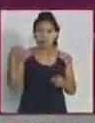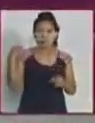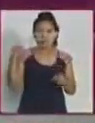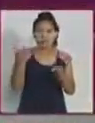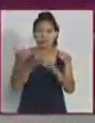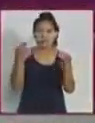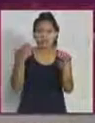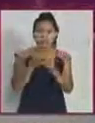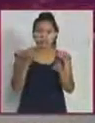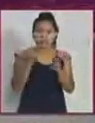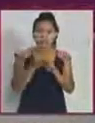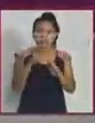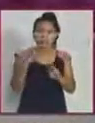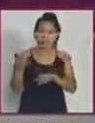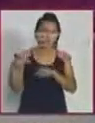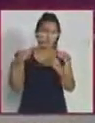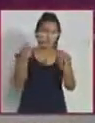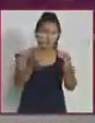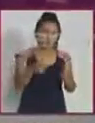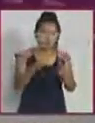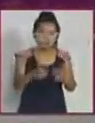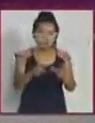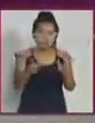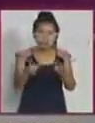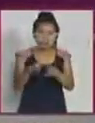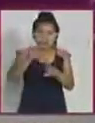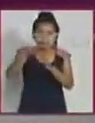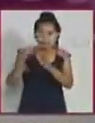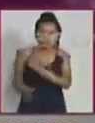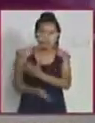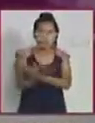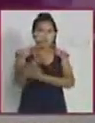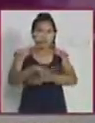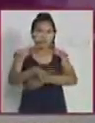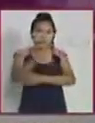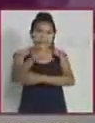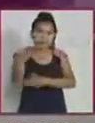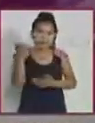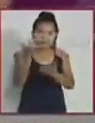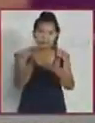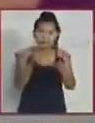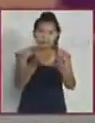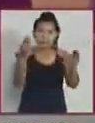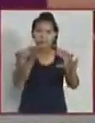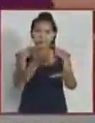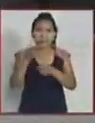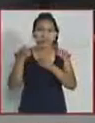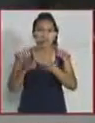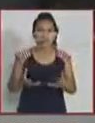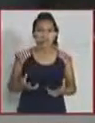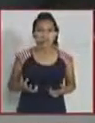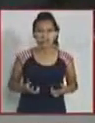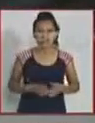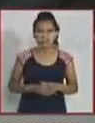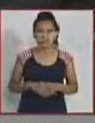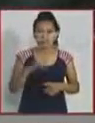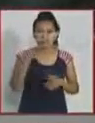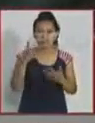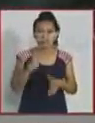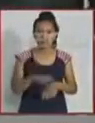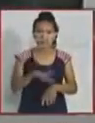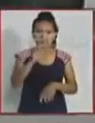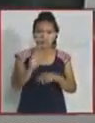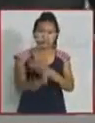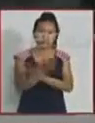protagonista retornó al lugar del siniestro a las 3 de la mañana aproximadamente a recuperar su motorizado. A las 3 de la mañana, porque